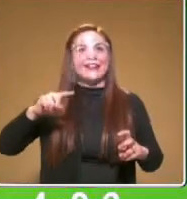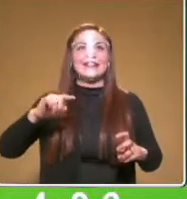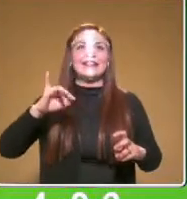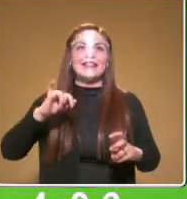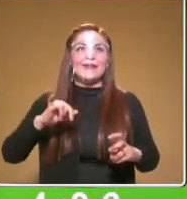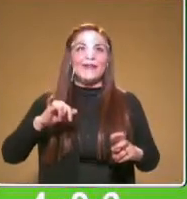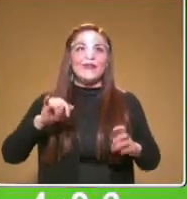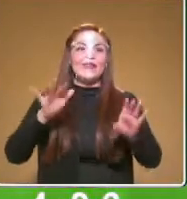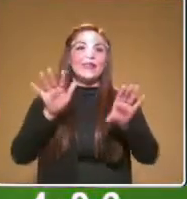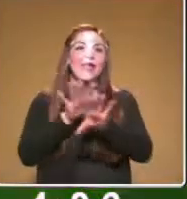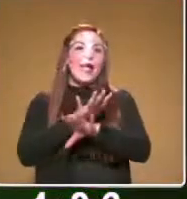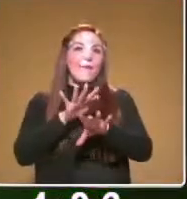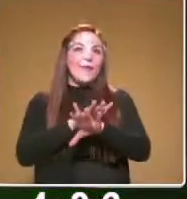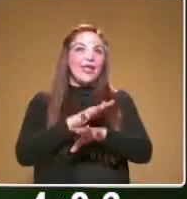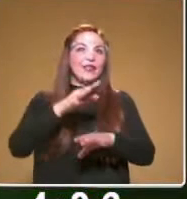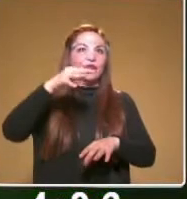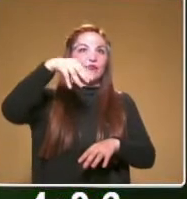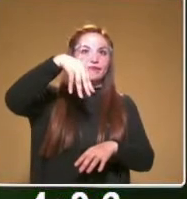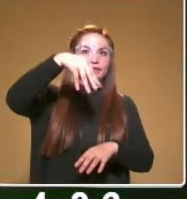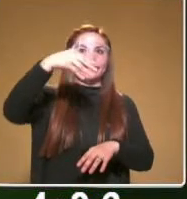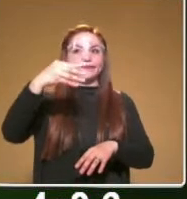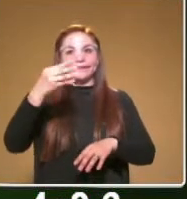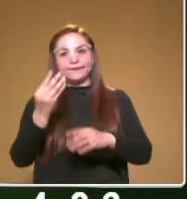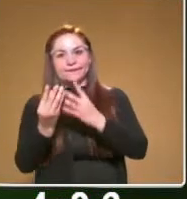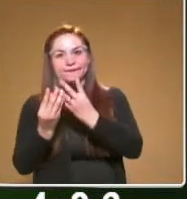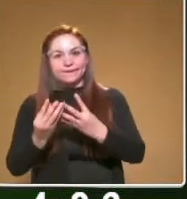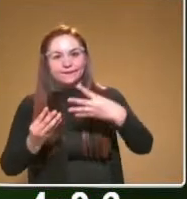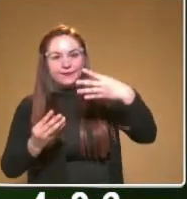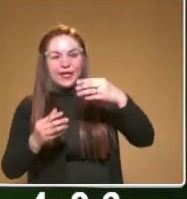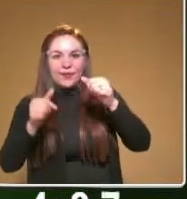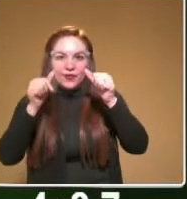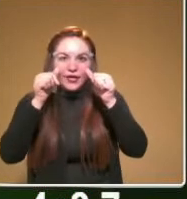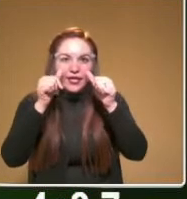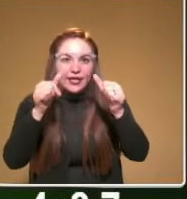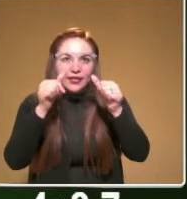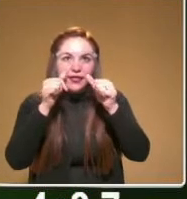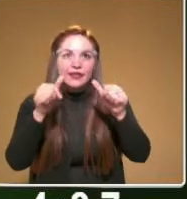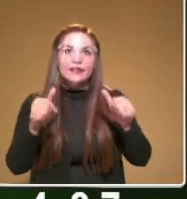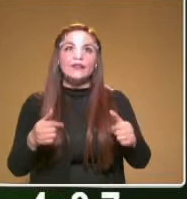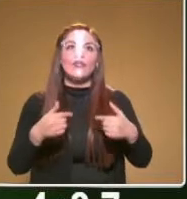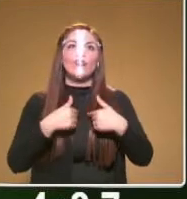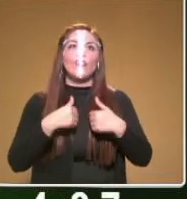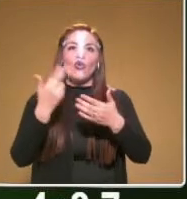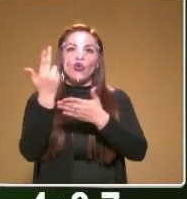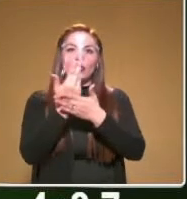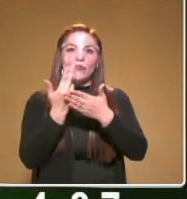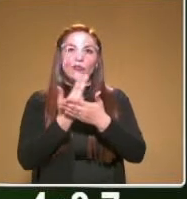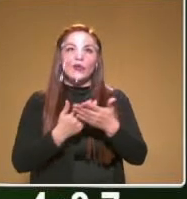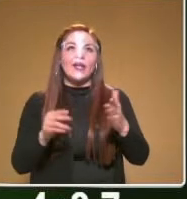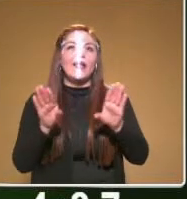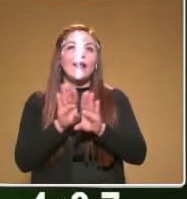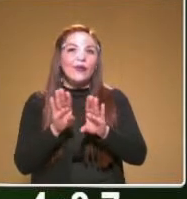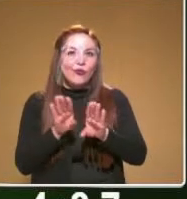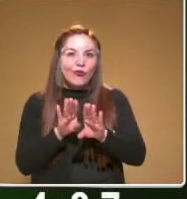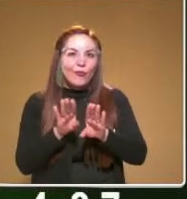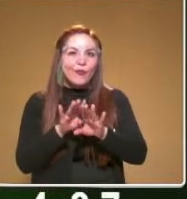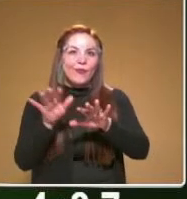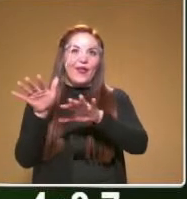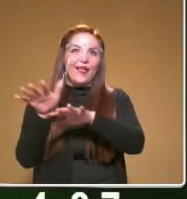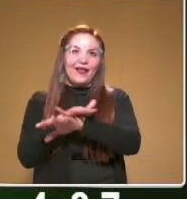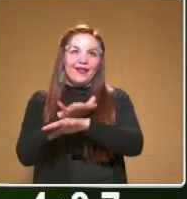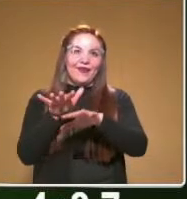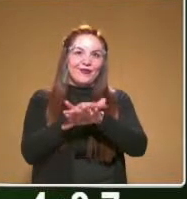te van cambiando la retícula, pues obviamente hay que prestar atención de cómo voy a estar dibujando ese, pues, fantamita